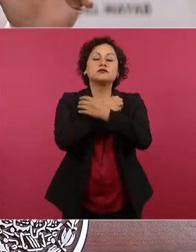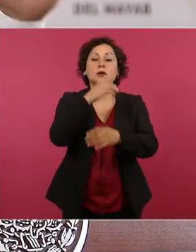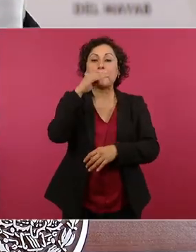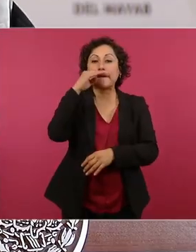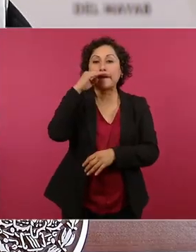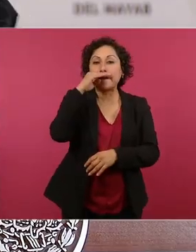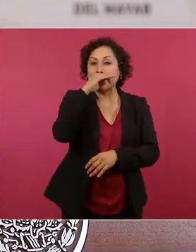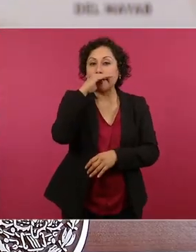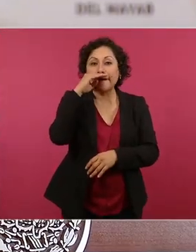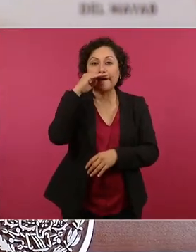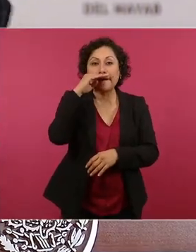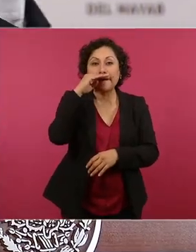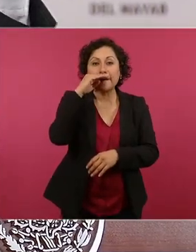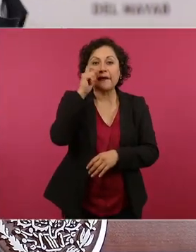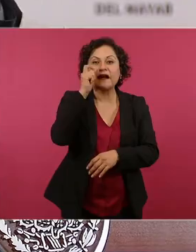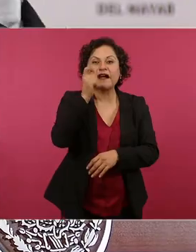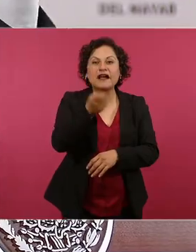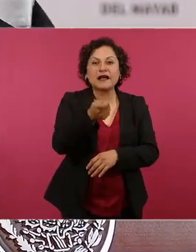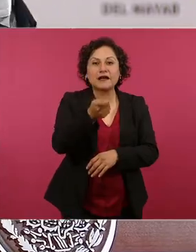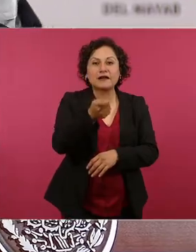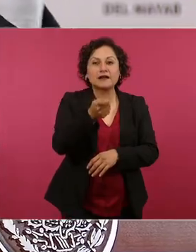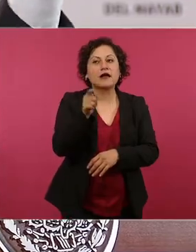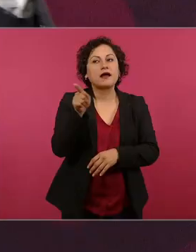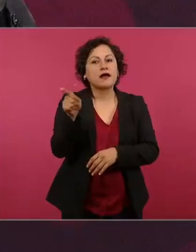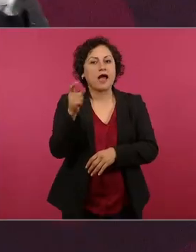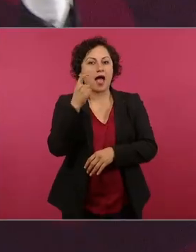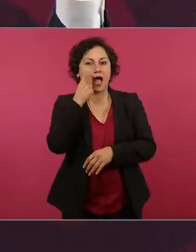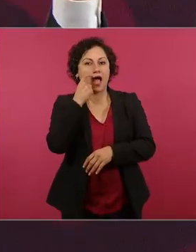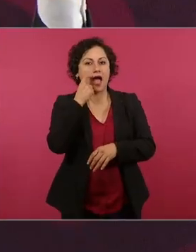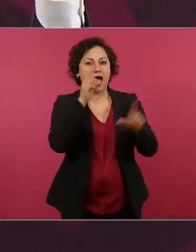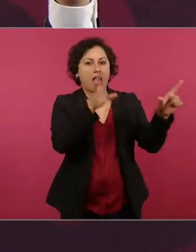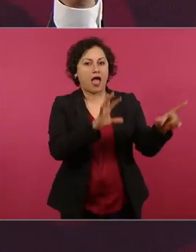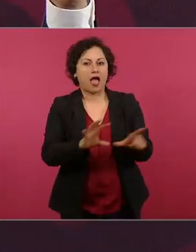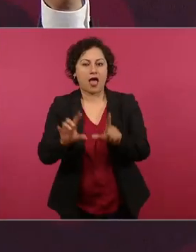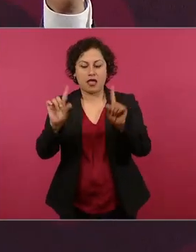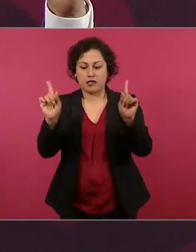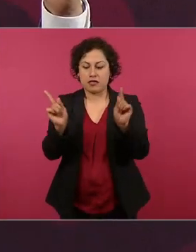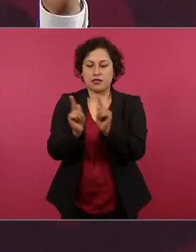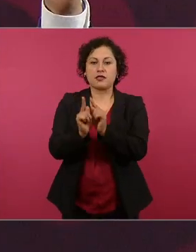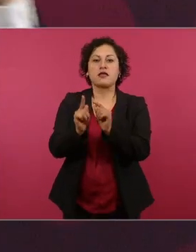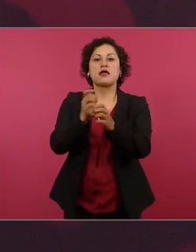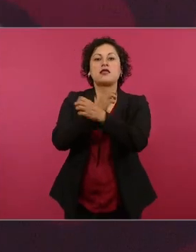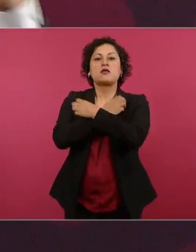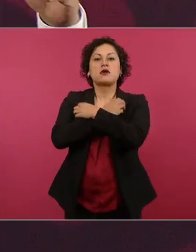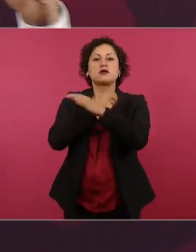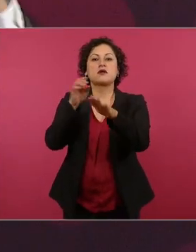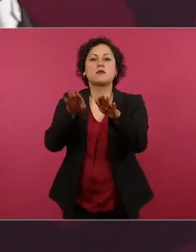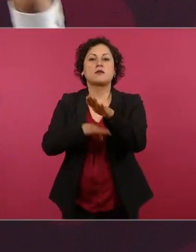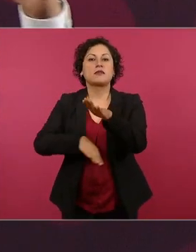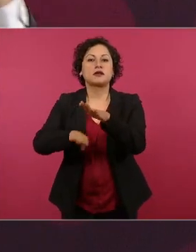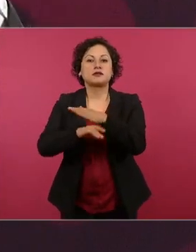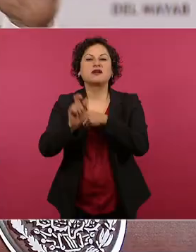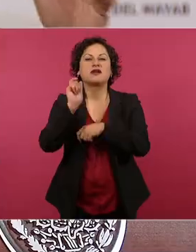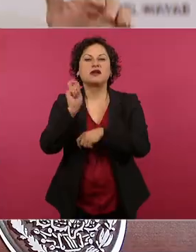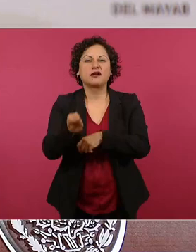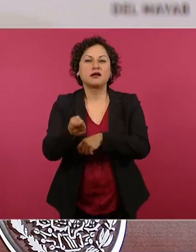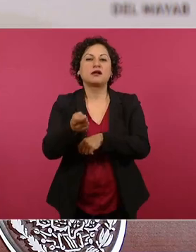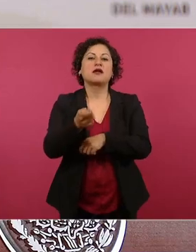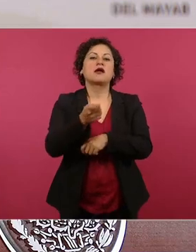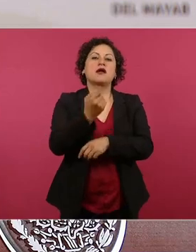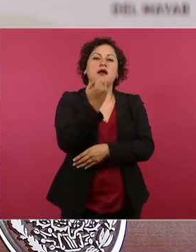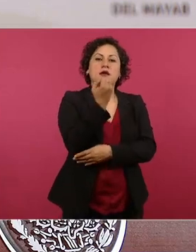Entonces, acotaron al nivel básico, es decir, preescolar, primaria y